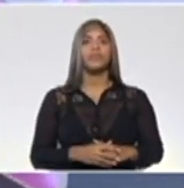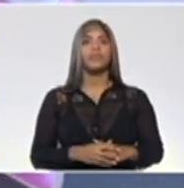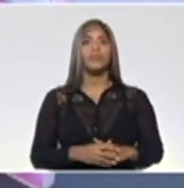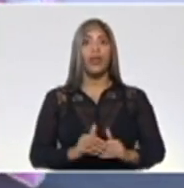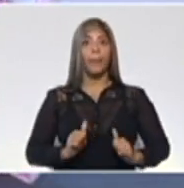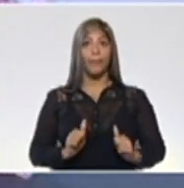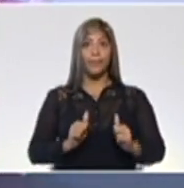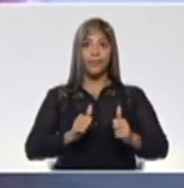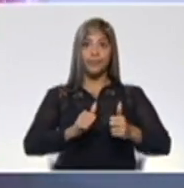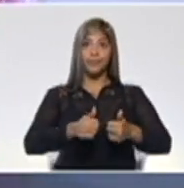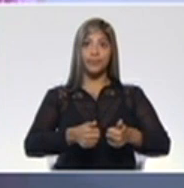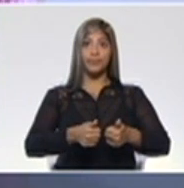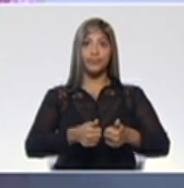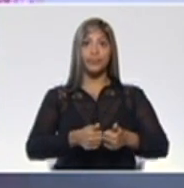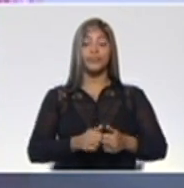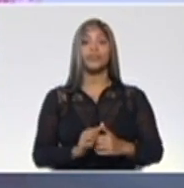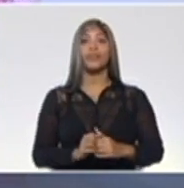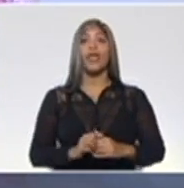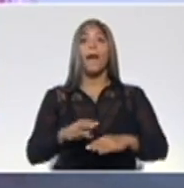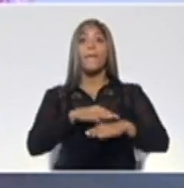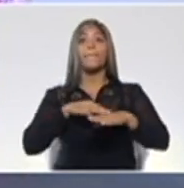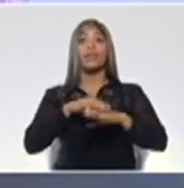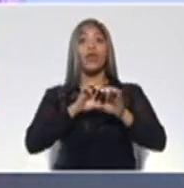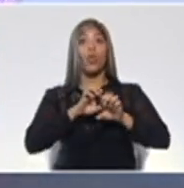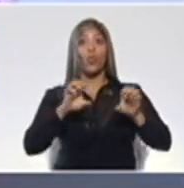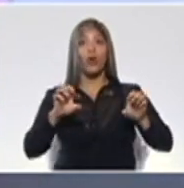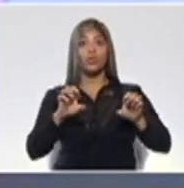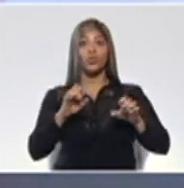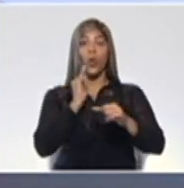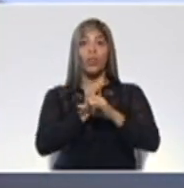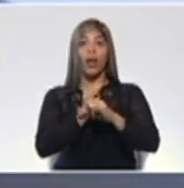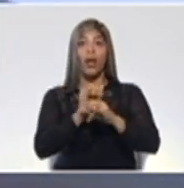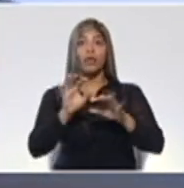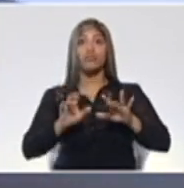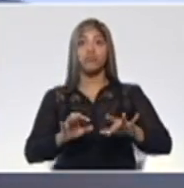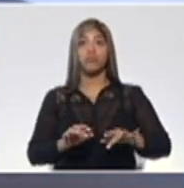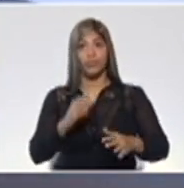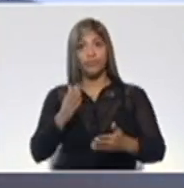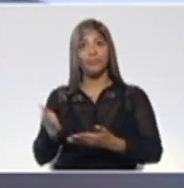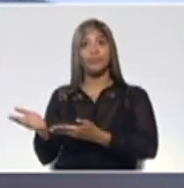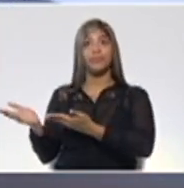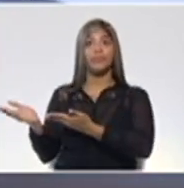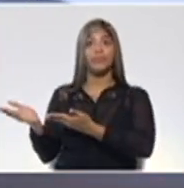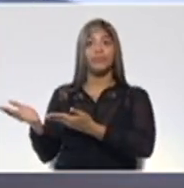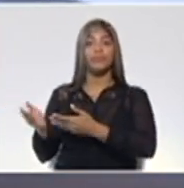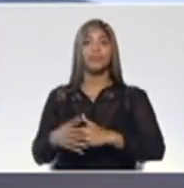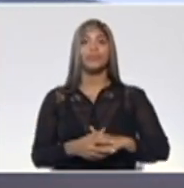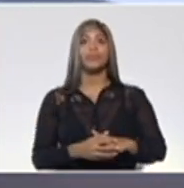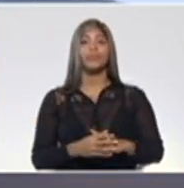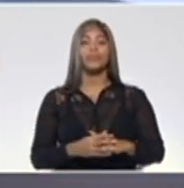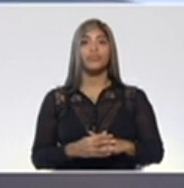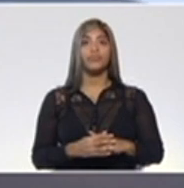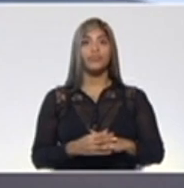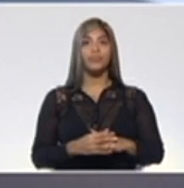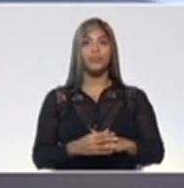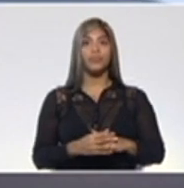Para empezar, la página web oficial del Ministerio del Poder Popular para la Educación,